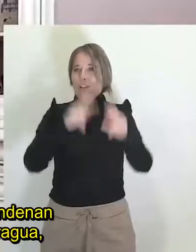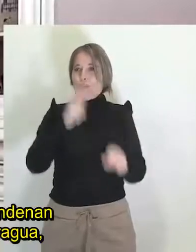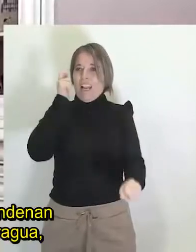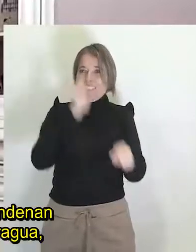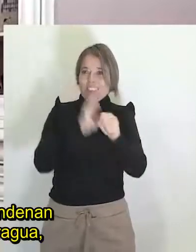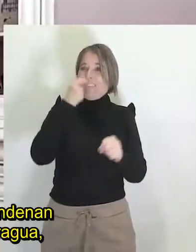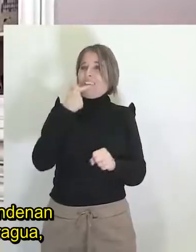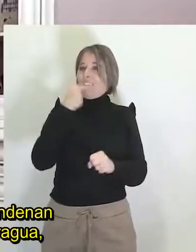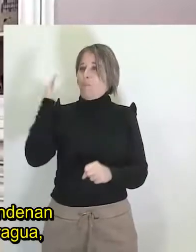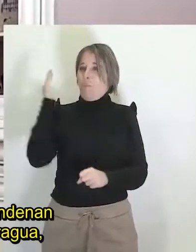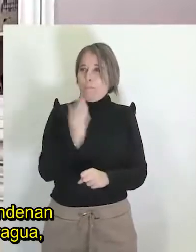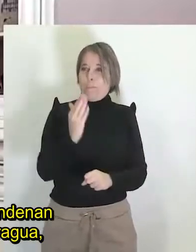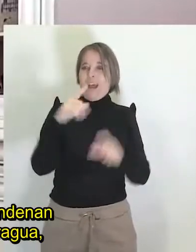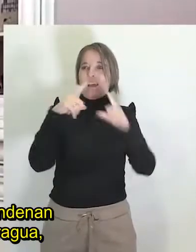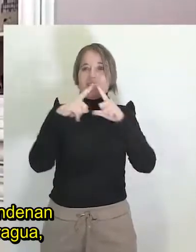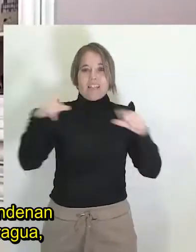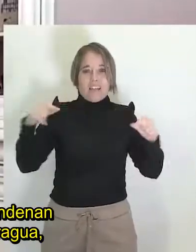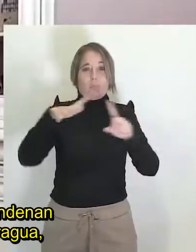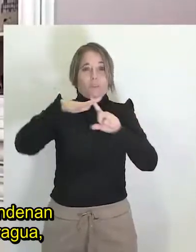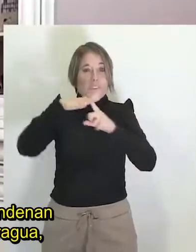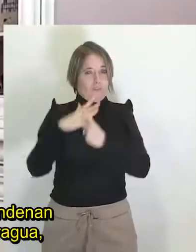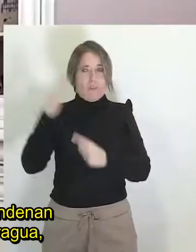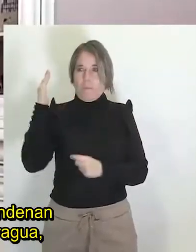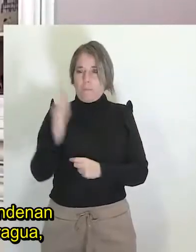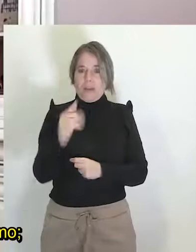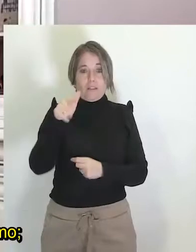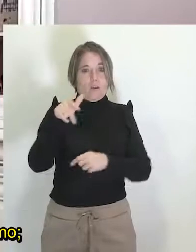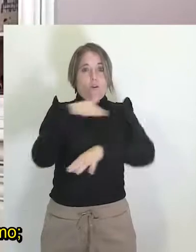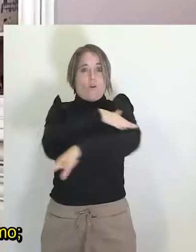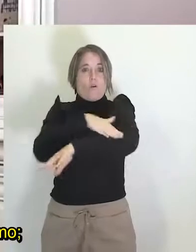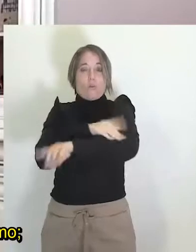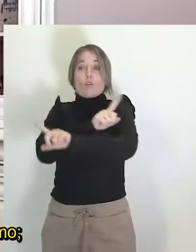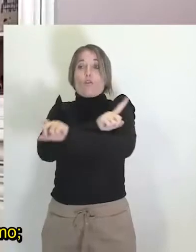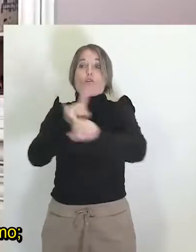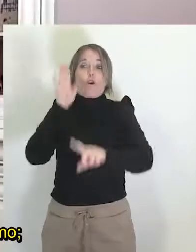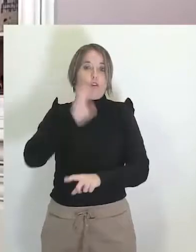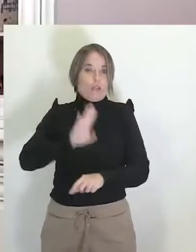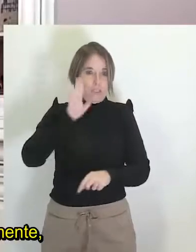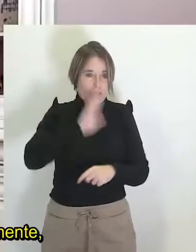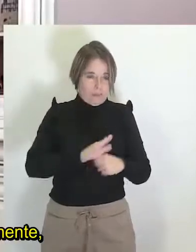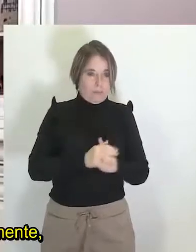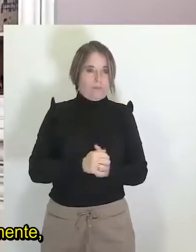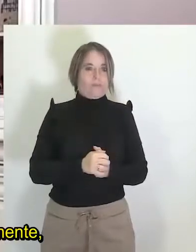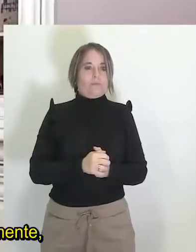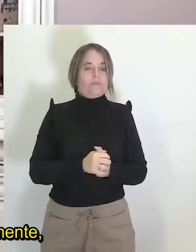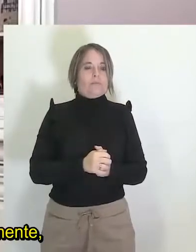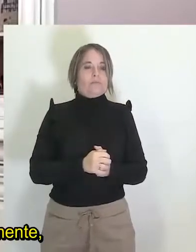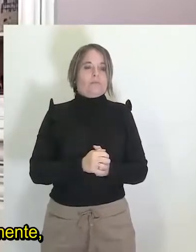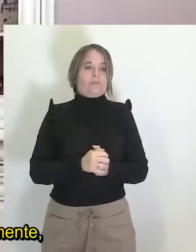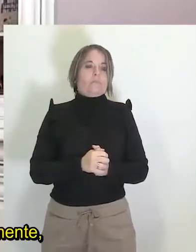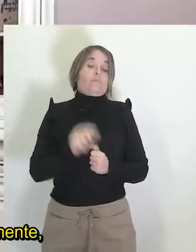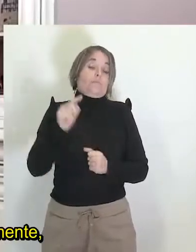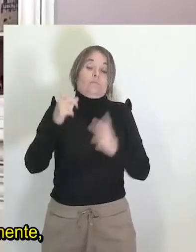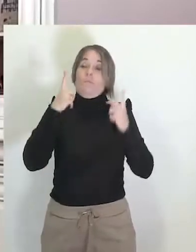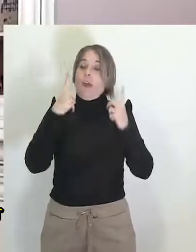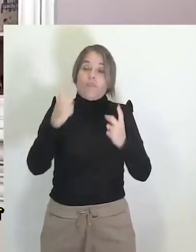habido resoluciones que condenan lo que está sucediendo en Nicaragua, que es un gobierno lo legítimo. Decíamos,